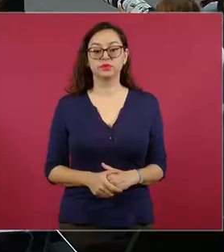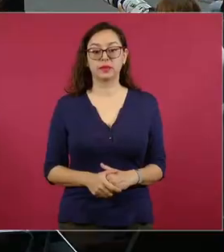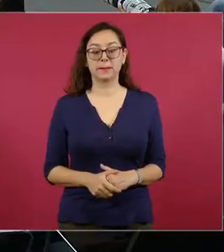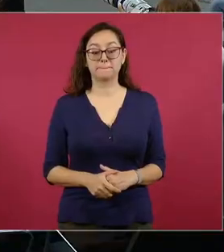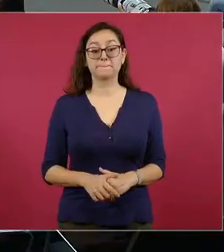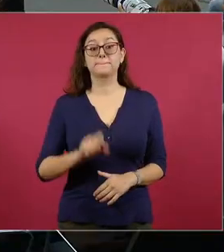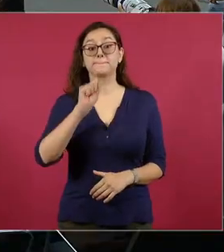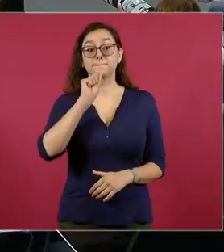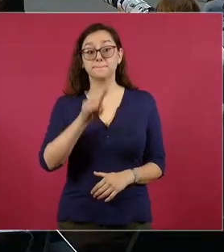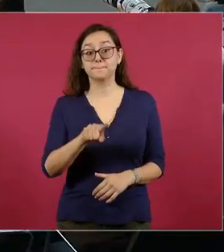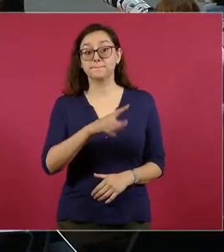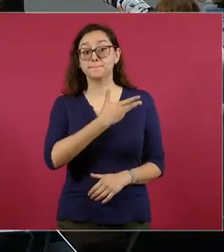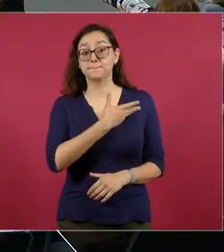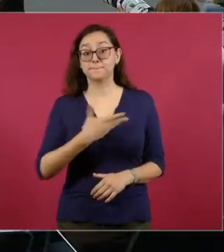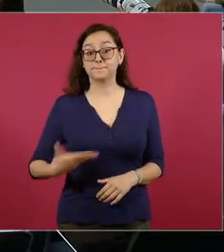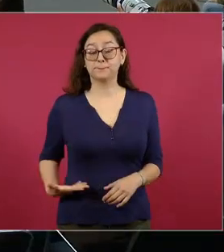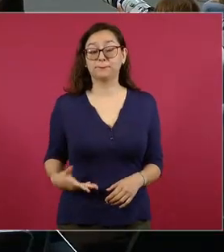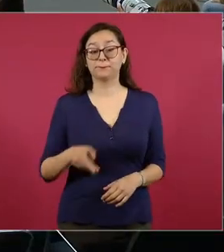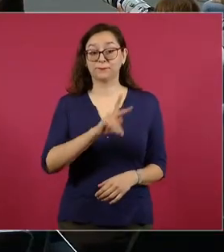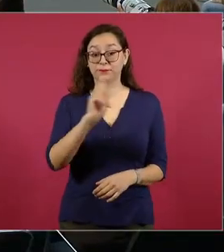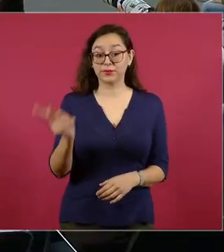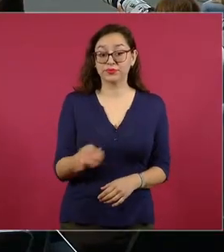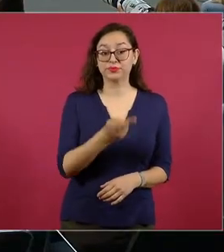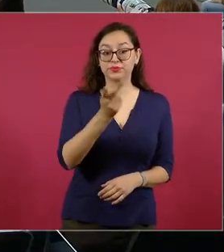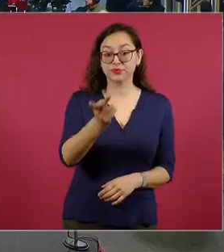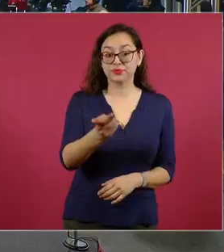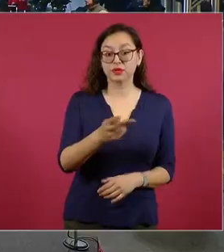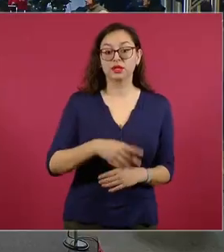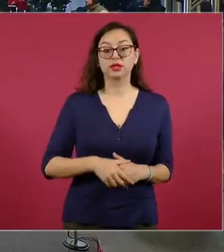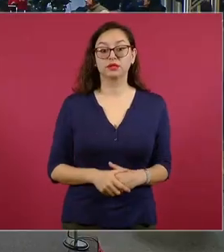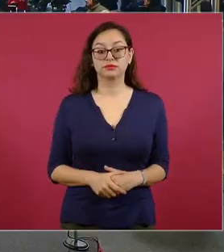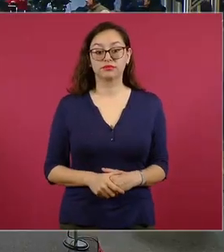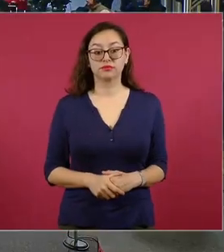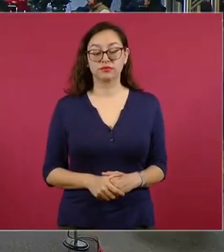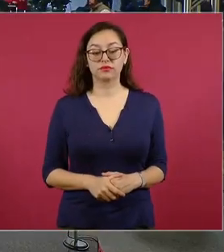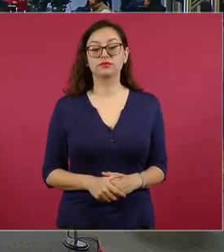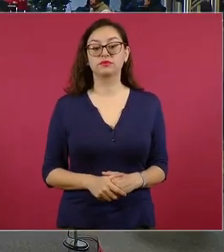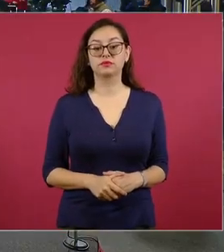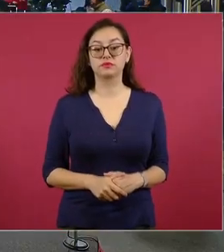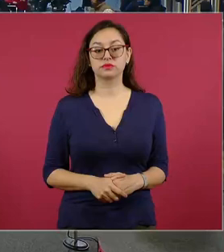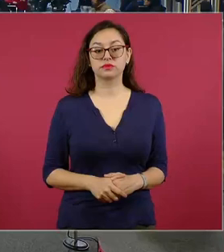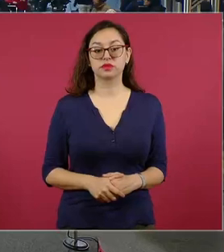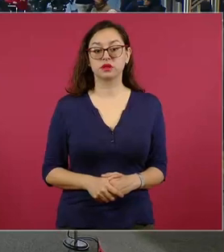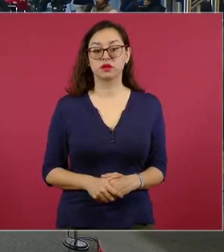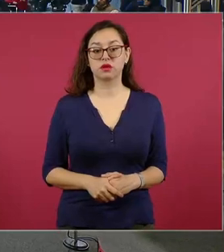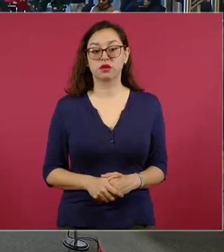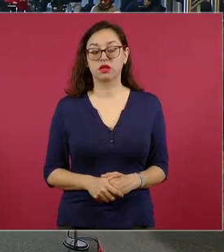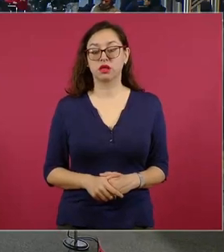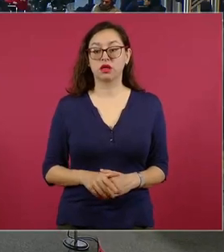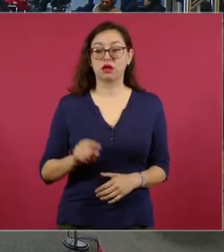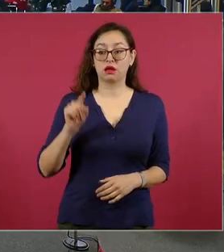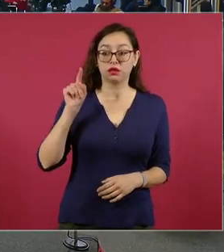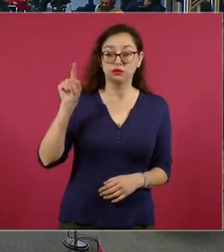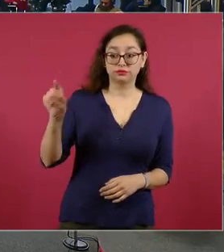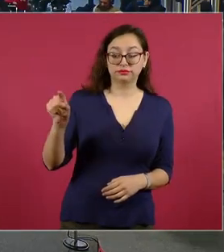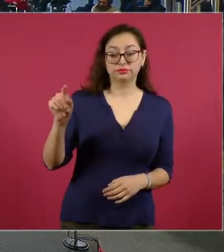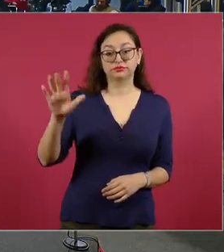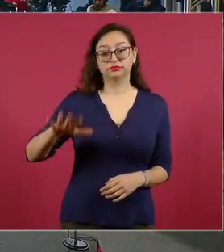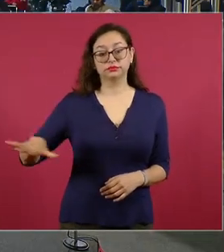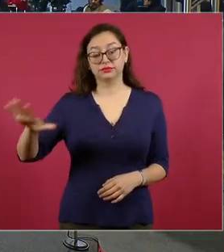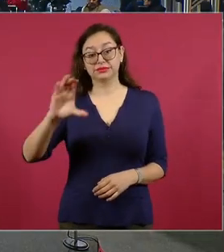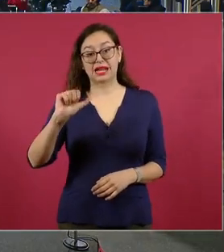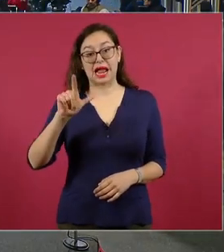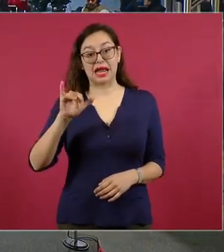También, presidente, sobre ya la declaratoria como área natural protegida de Calica y